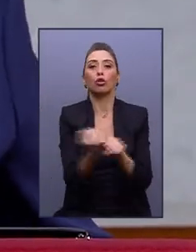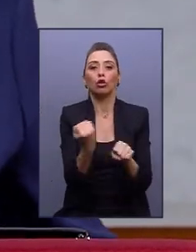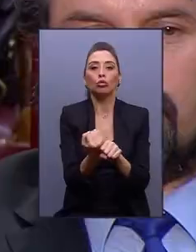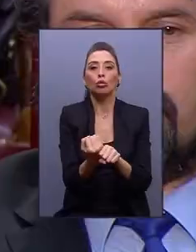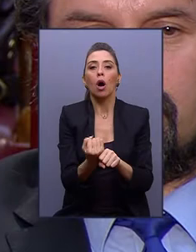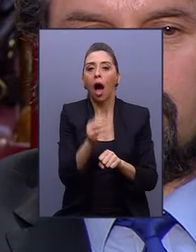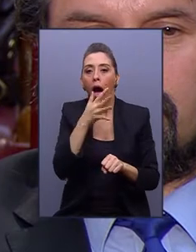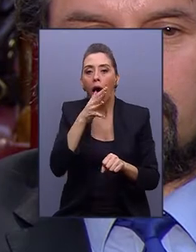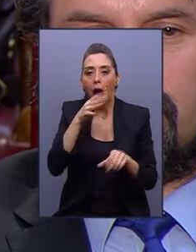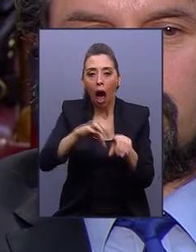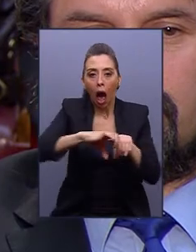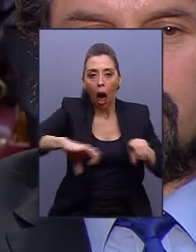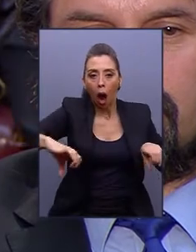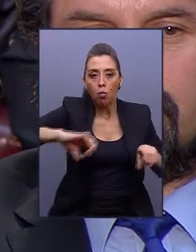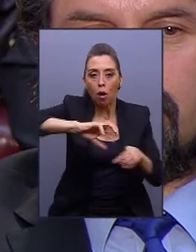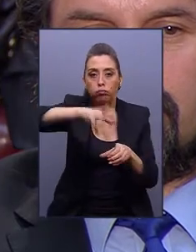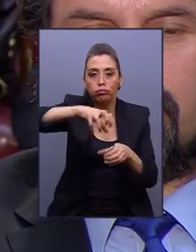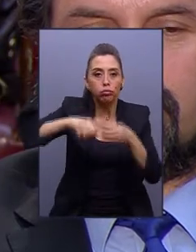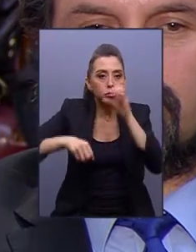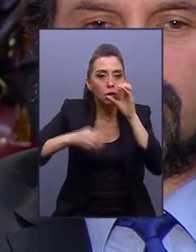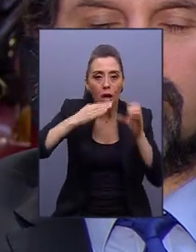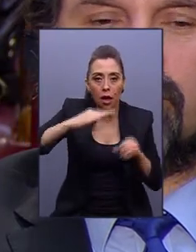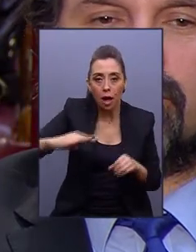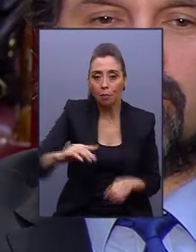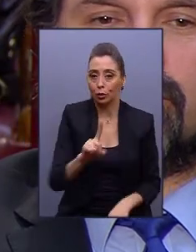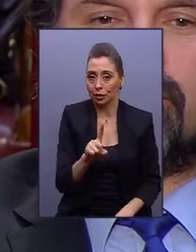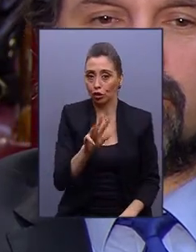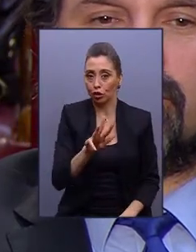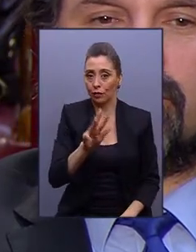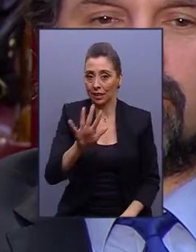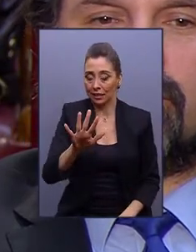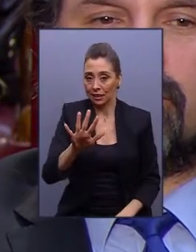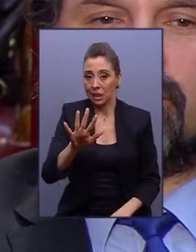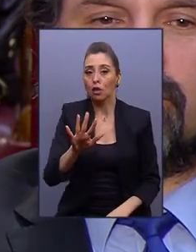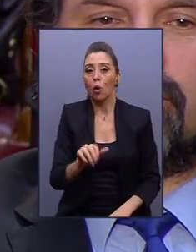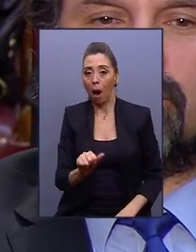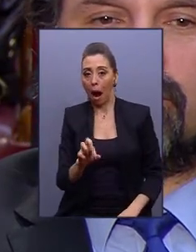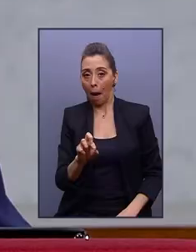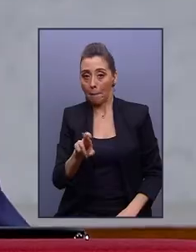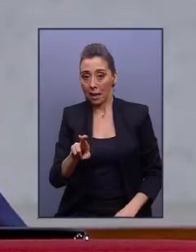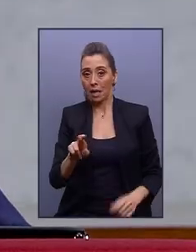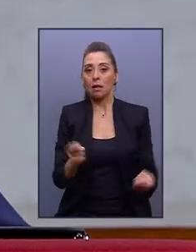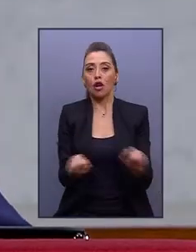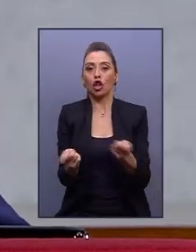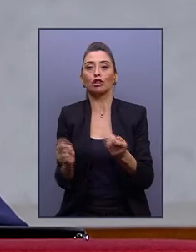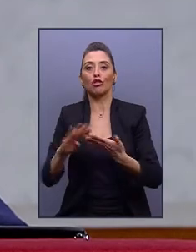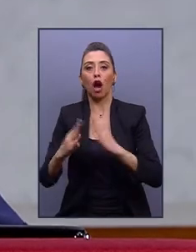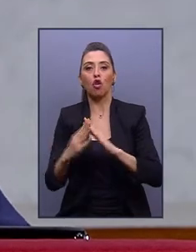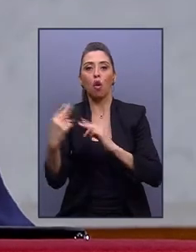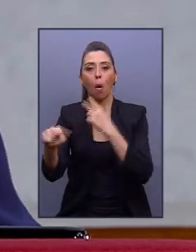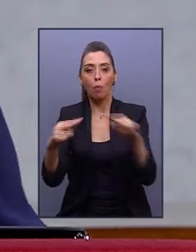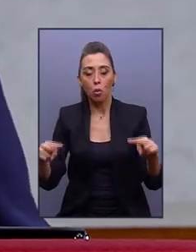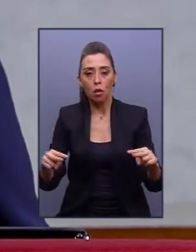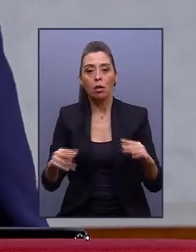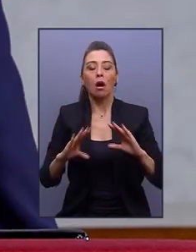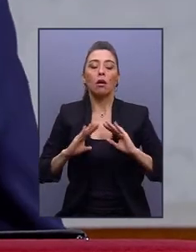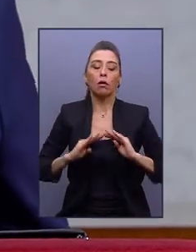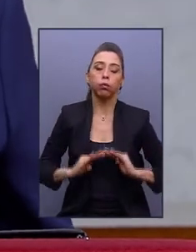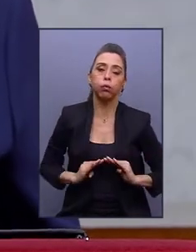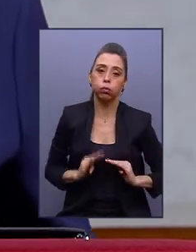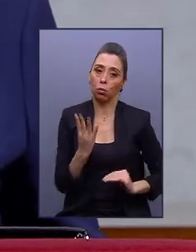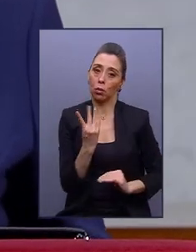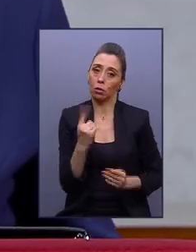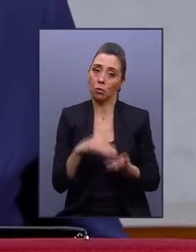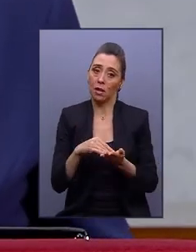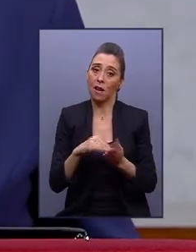rural. En estos 3 años, con 195 sistemas gestionados directamente por las comunidades, hemos dado alivio a más de